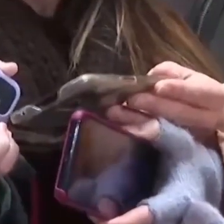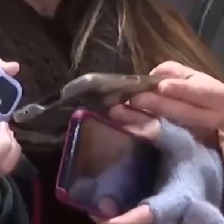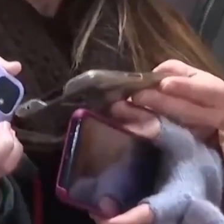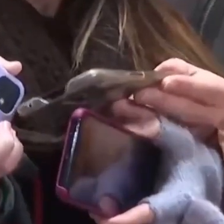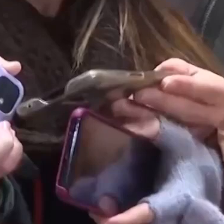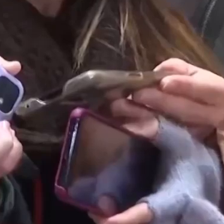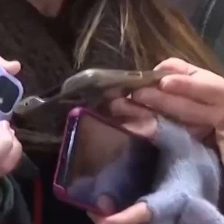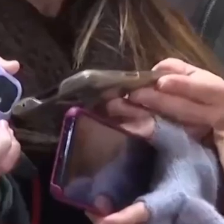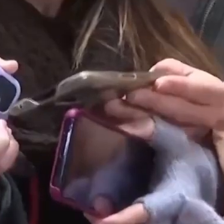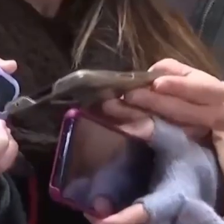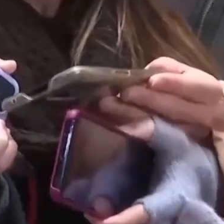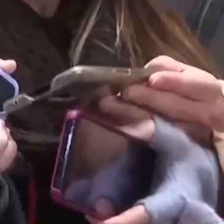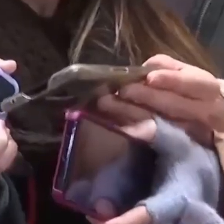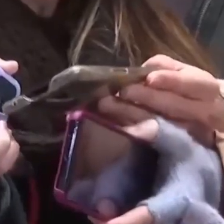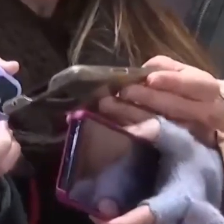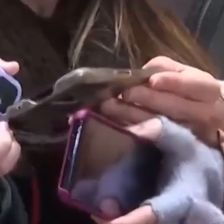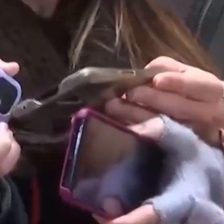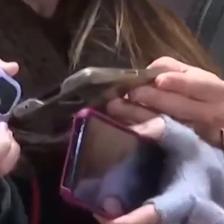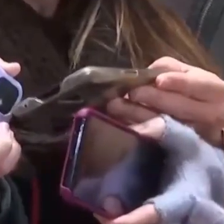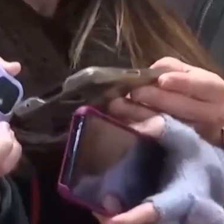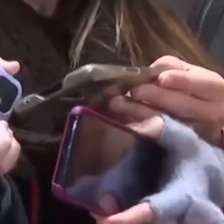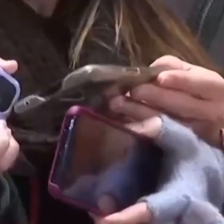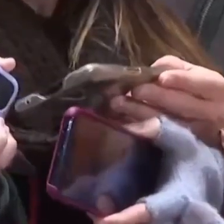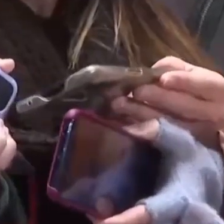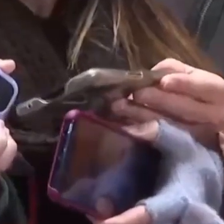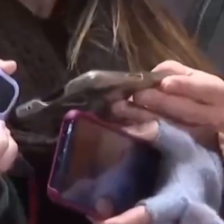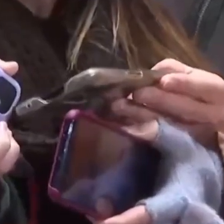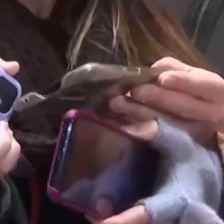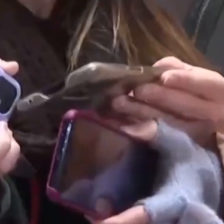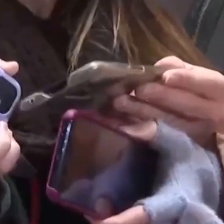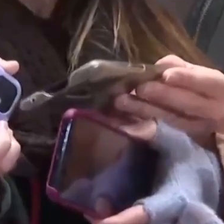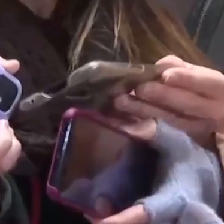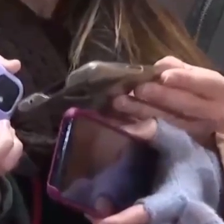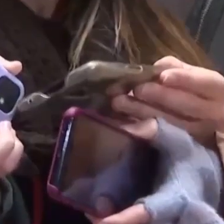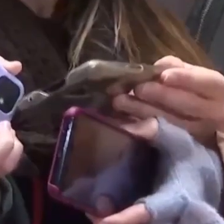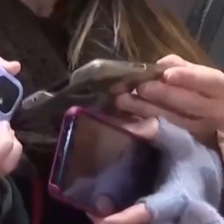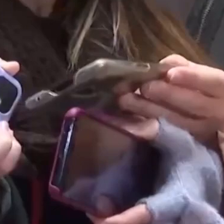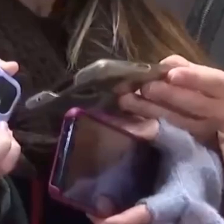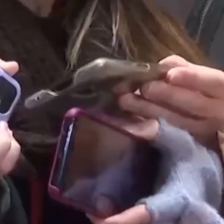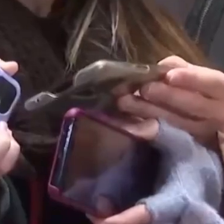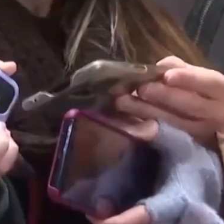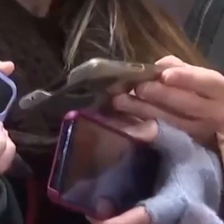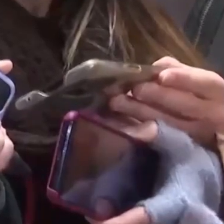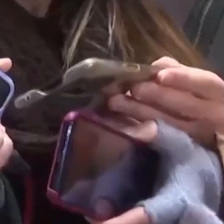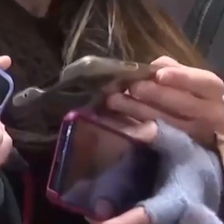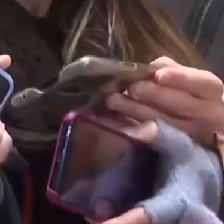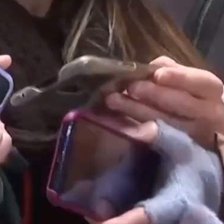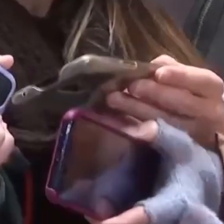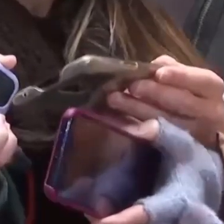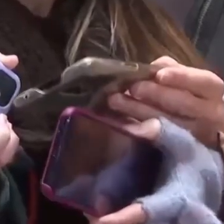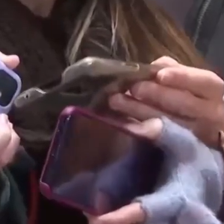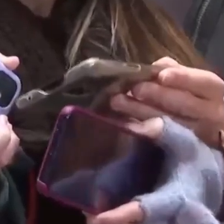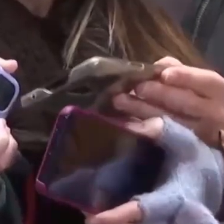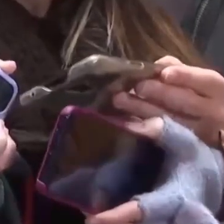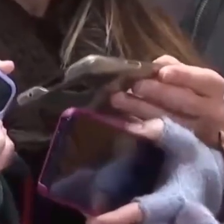breve en los próximos días hemos dado ya los primeros pasos para Designar a los nuevos representantes para informar también a los grupos de las Cortes de Cuáles son los pasos que vamos a dar de